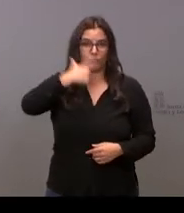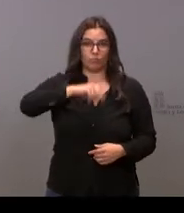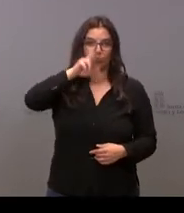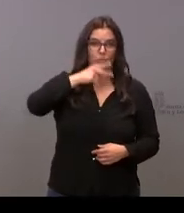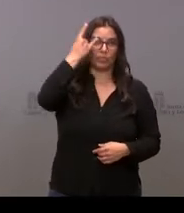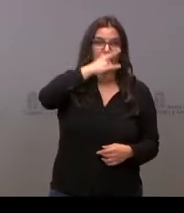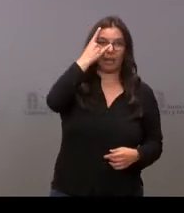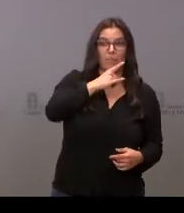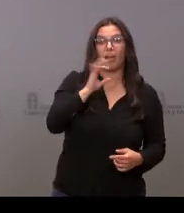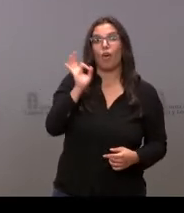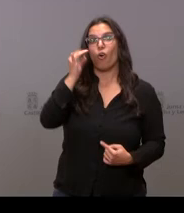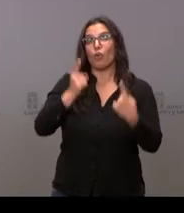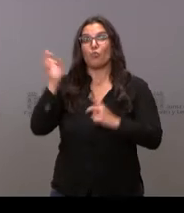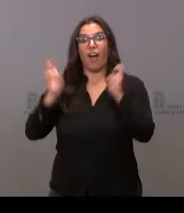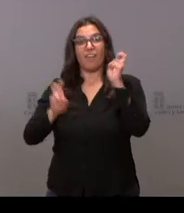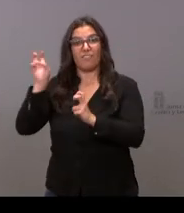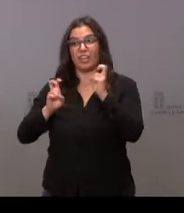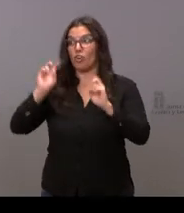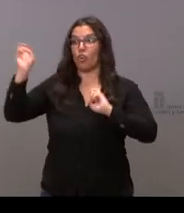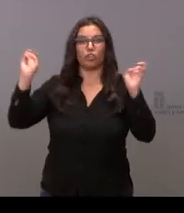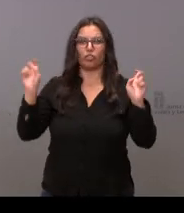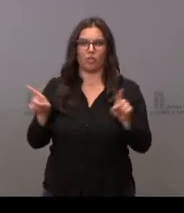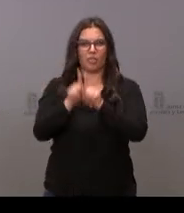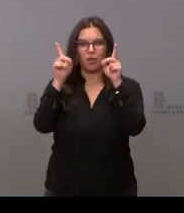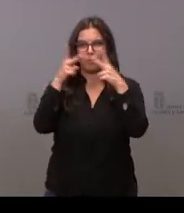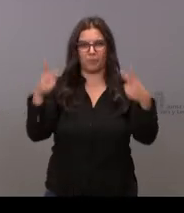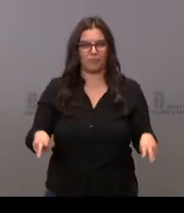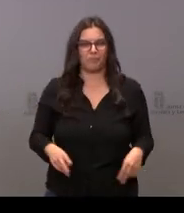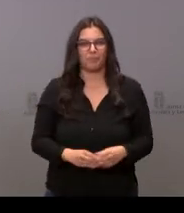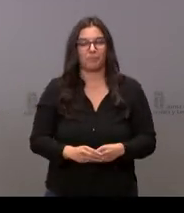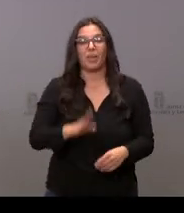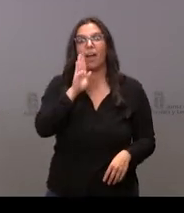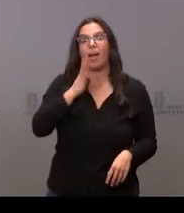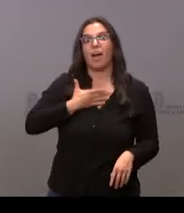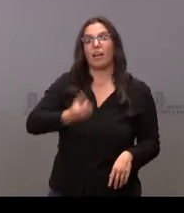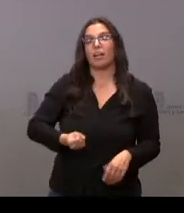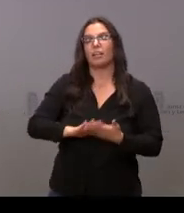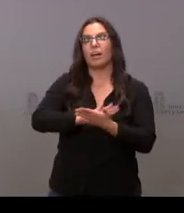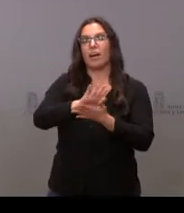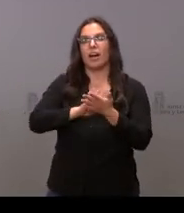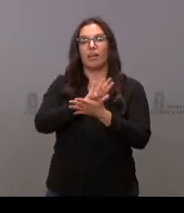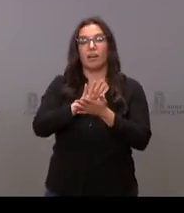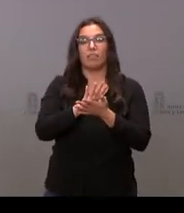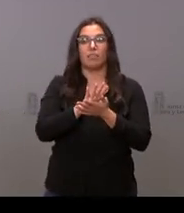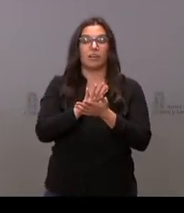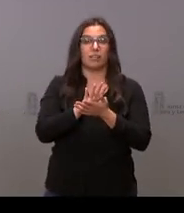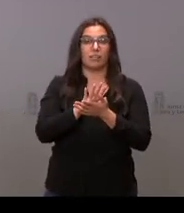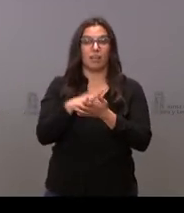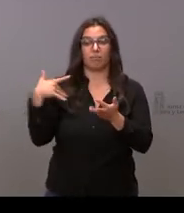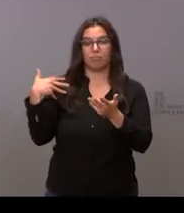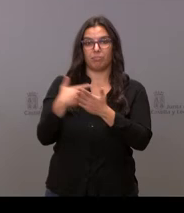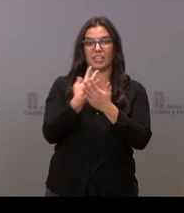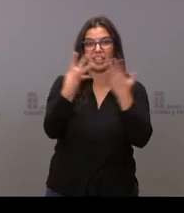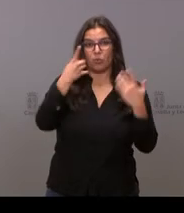aquellos que han venido a salamanca desde otros rincones hablaba el alcalde de la dificultad de estos 19 meses